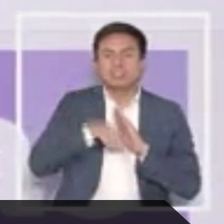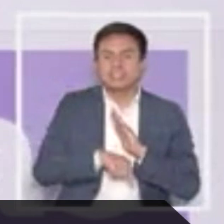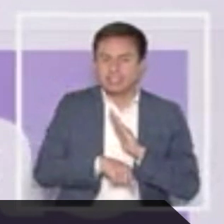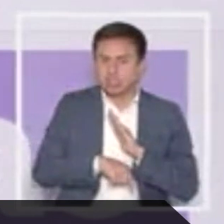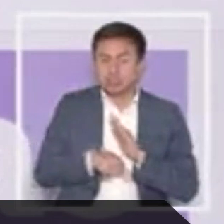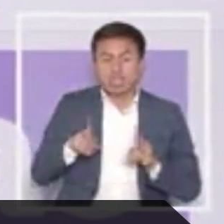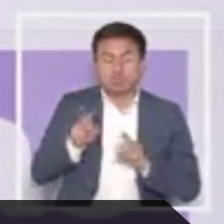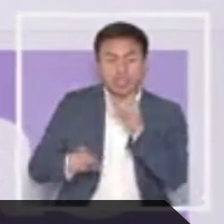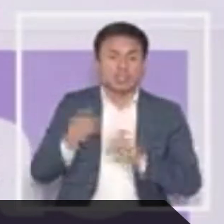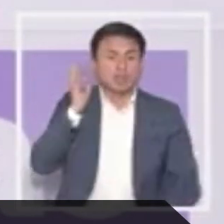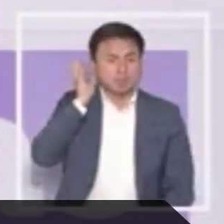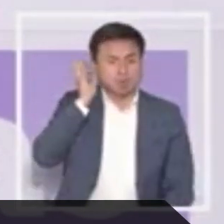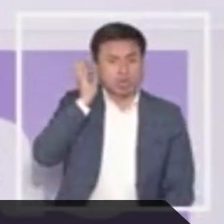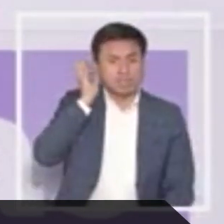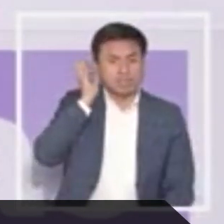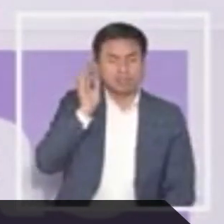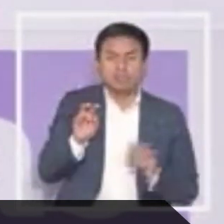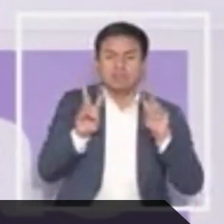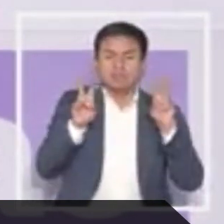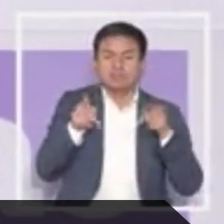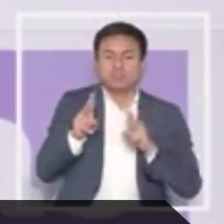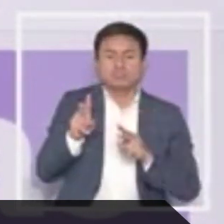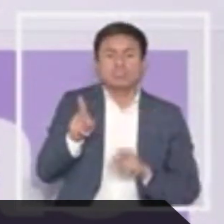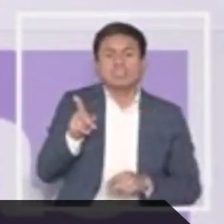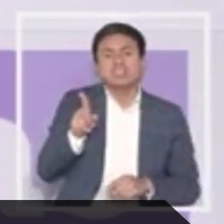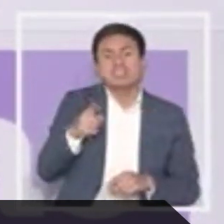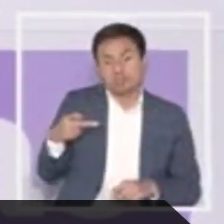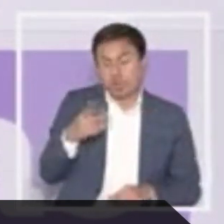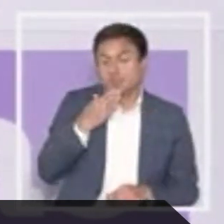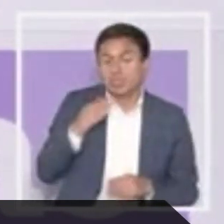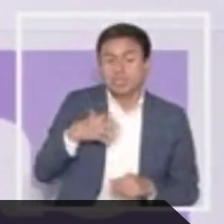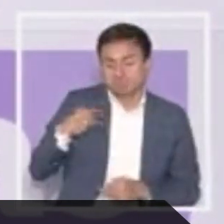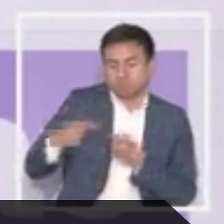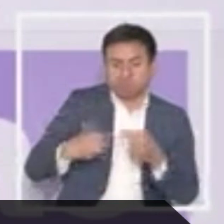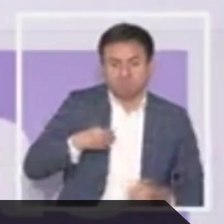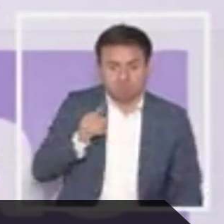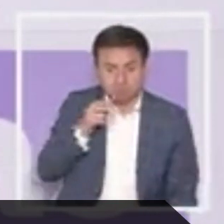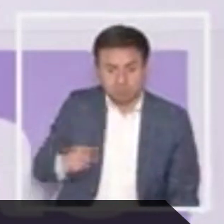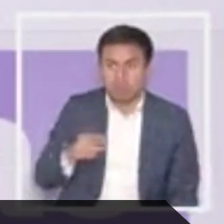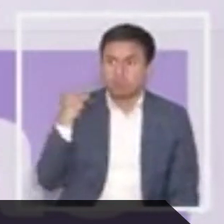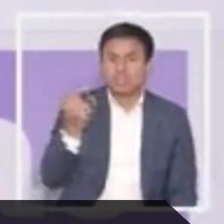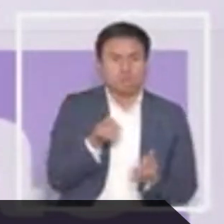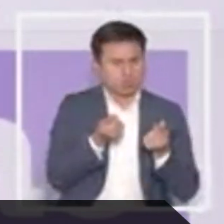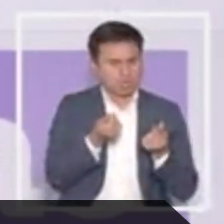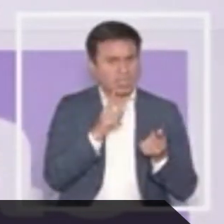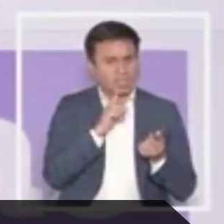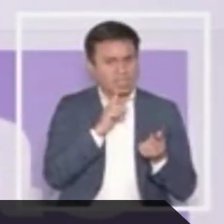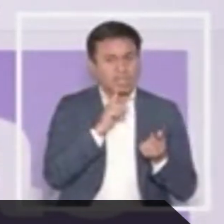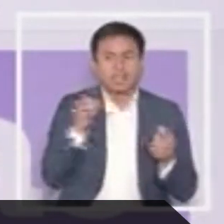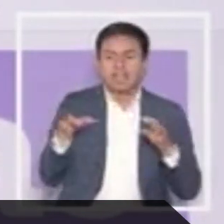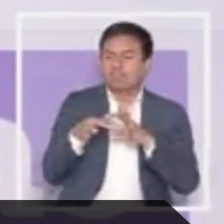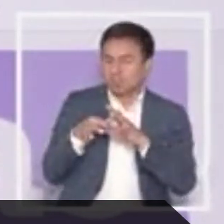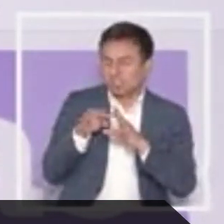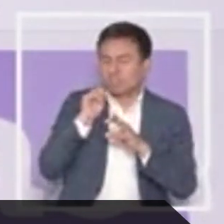profundización de los derechos de las mujeres respecto a los derechos sexuales y reproductivos. La autonomía y seguridad económica sabemos que se